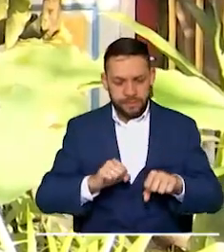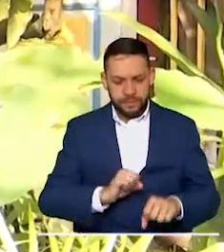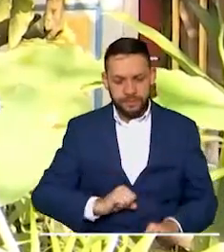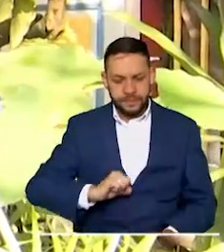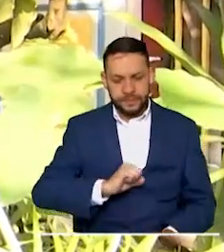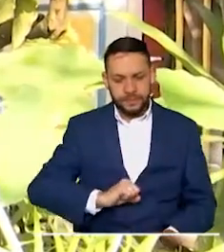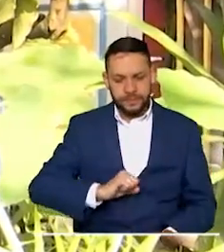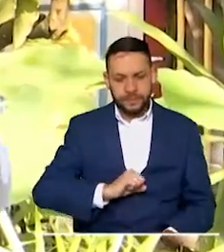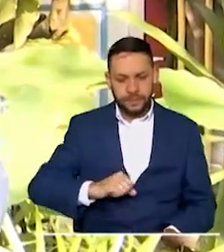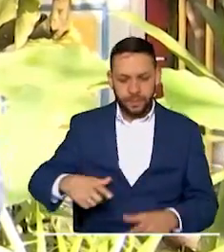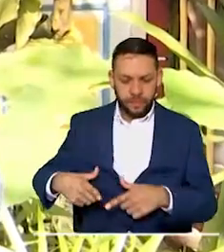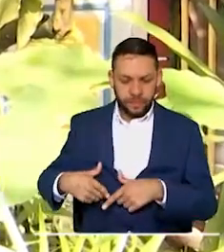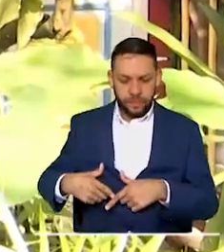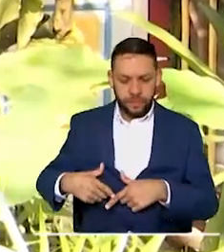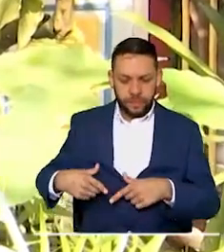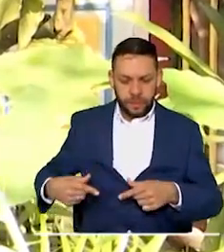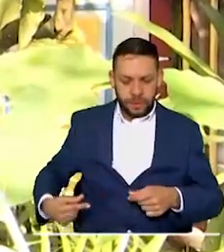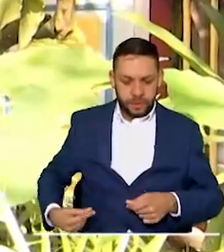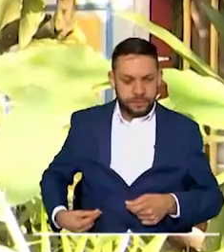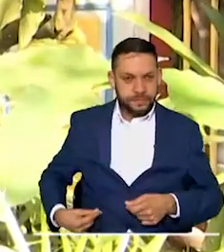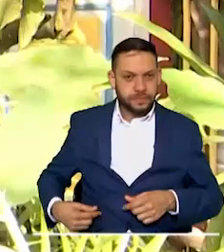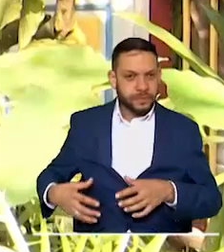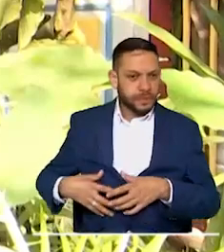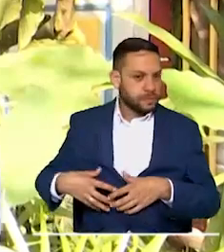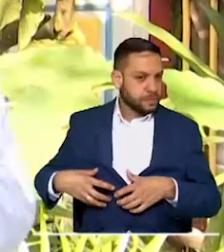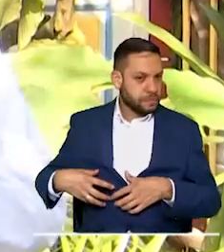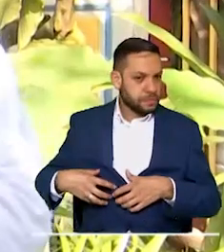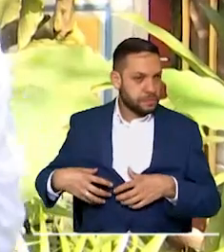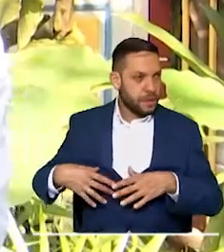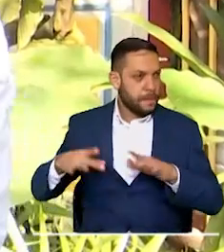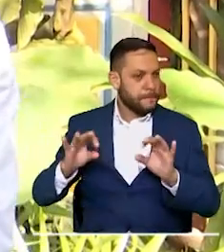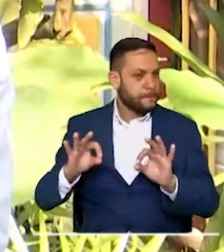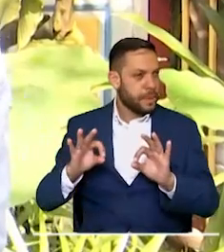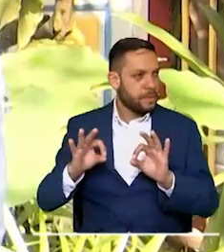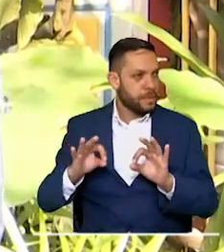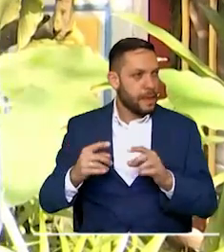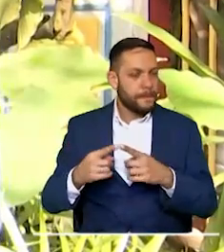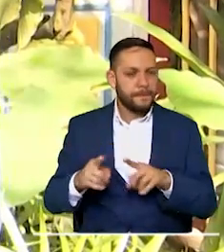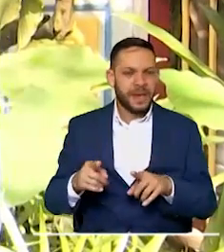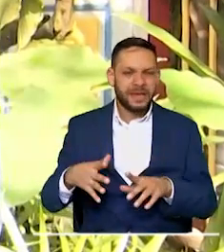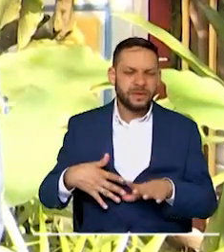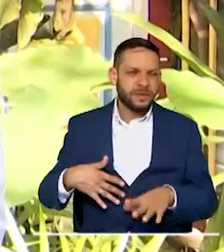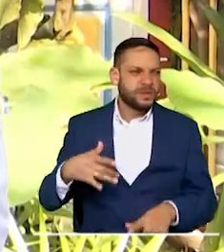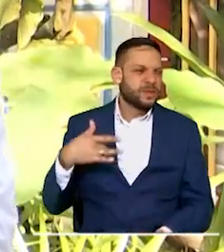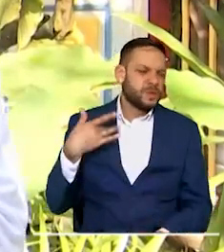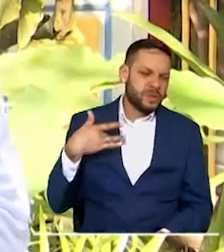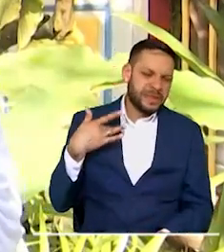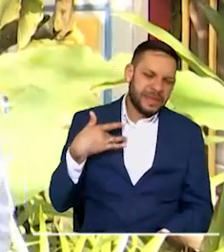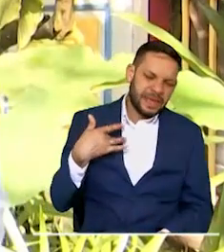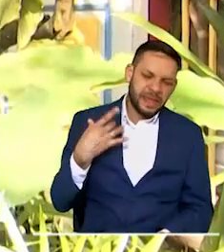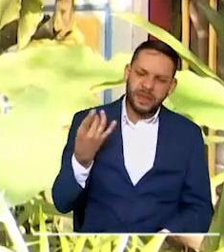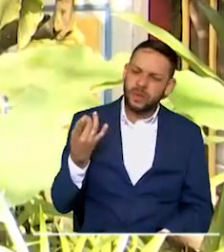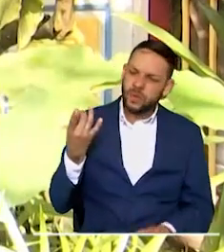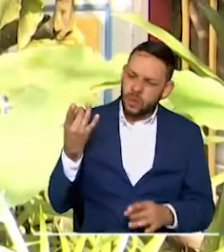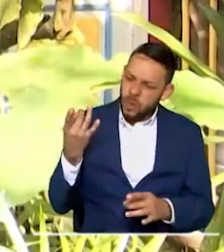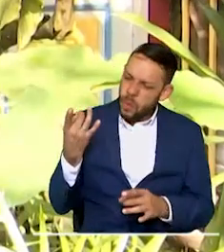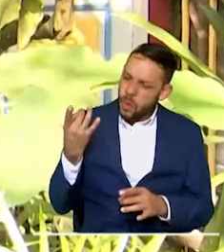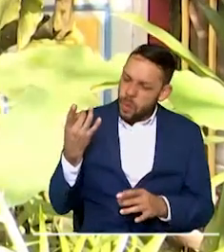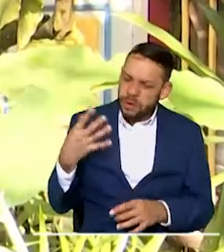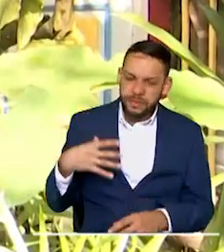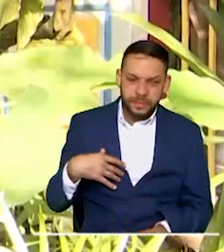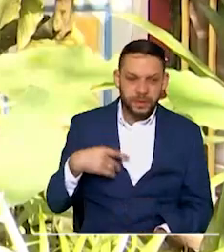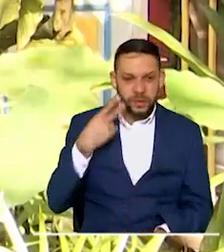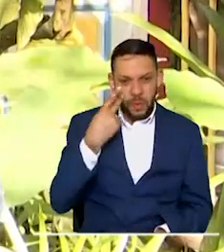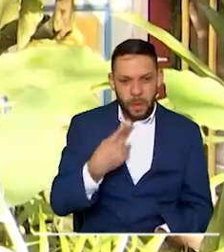mi hígado y verlo perfectamente bien, pero tener dolor en esta zona. Y entonces yo lo veo